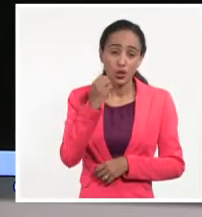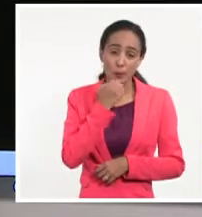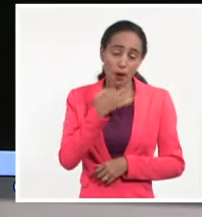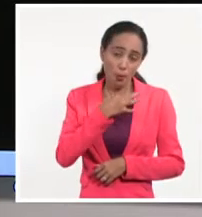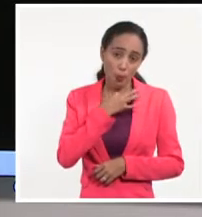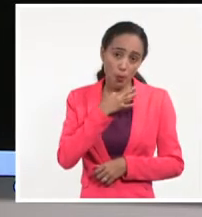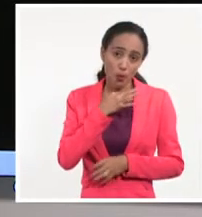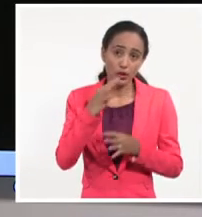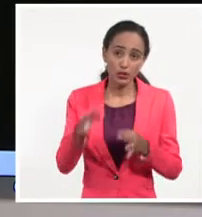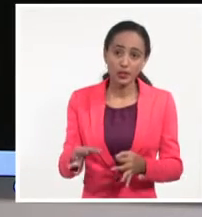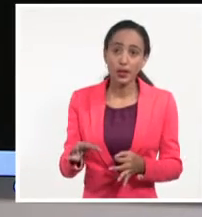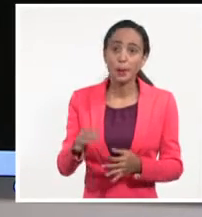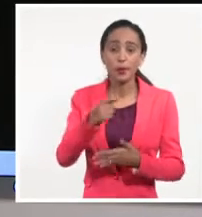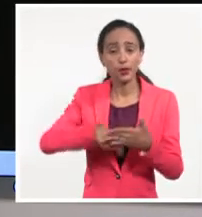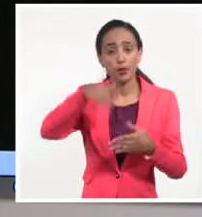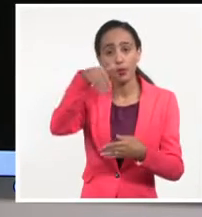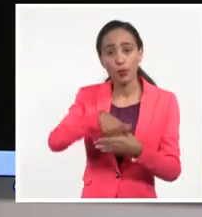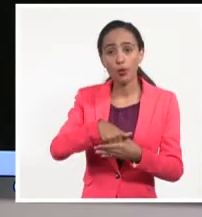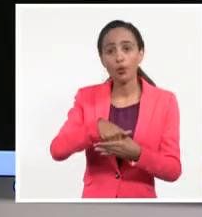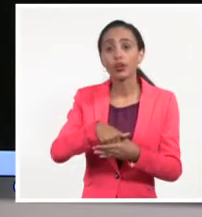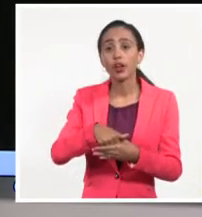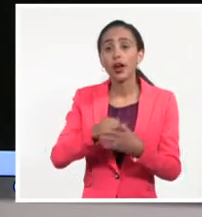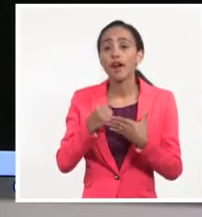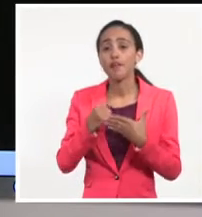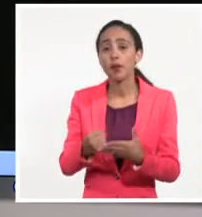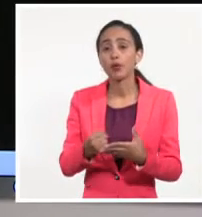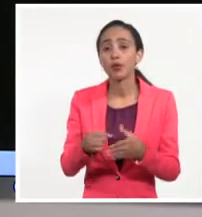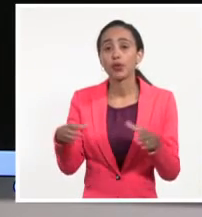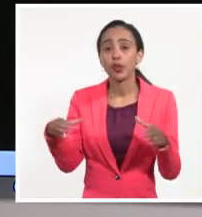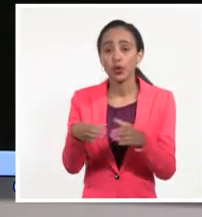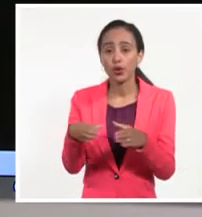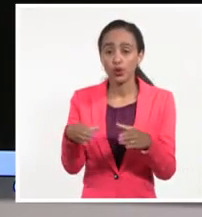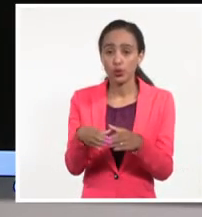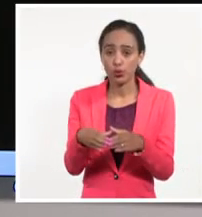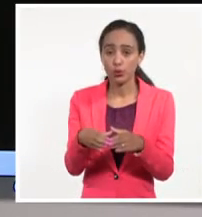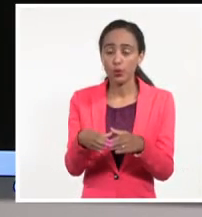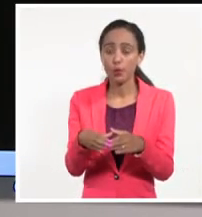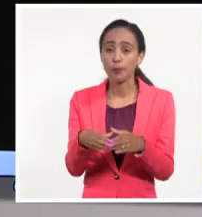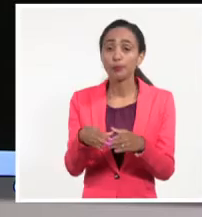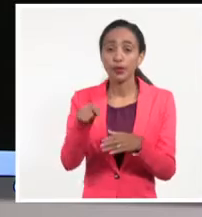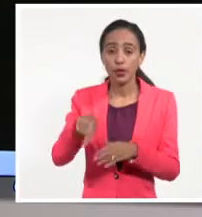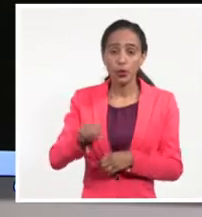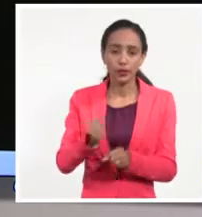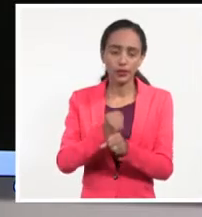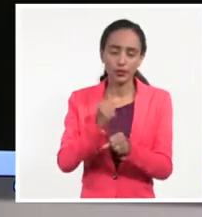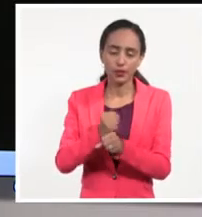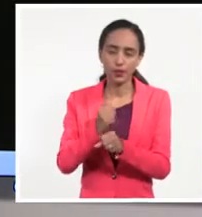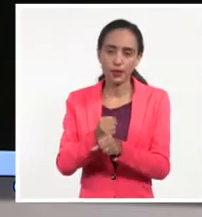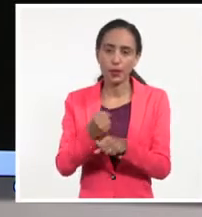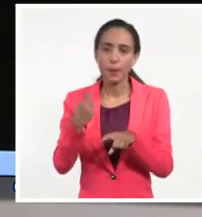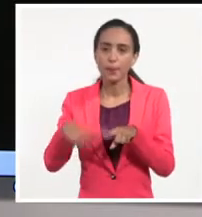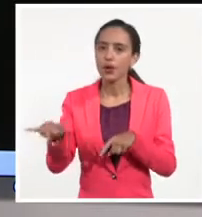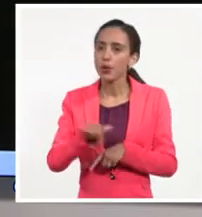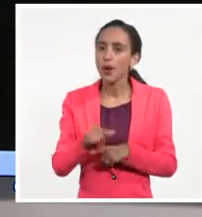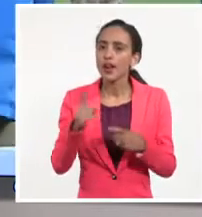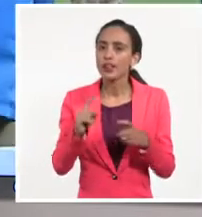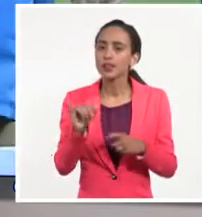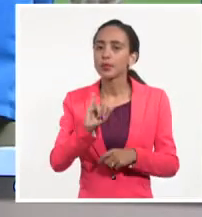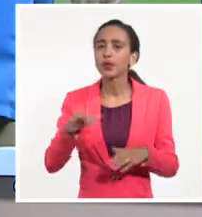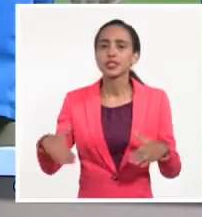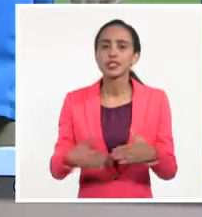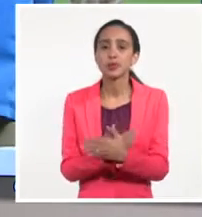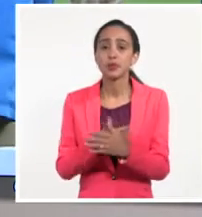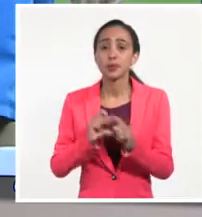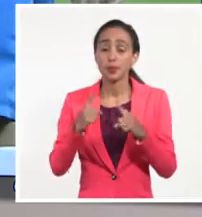Partido de los Trabajadores, PT, y un sur más rico y bolsonarista, pero necesita también reconciliarse con sus propios símbolos. Para empezar con la